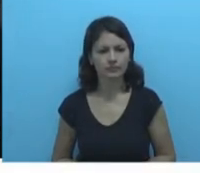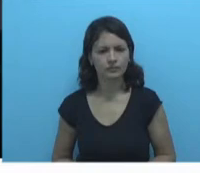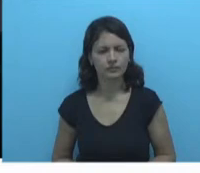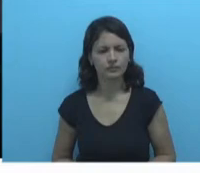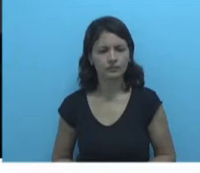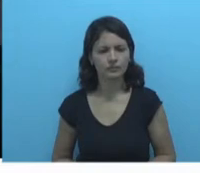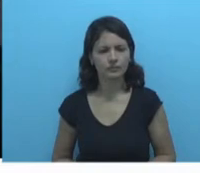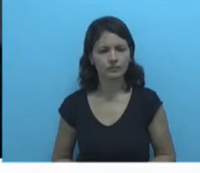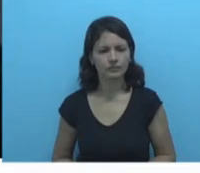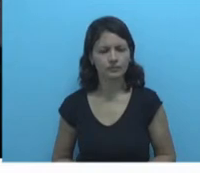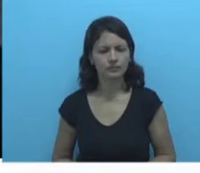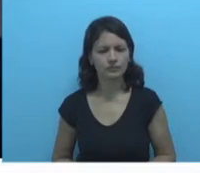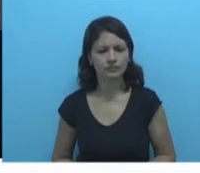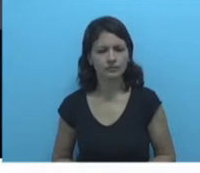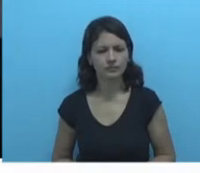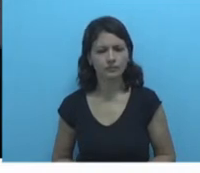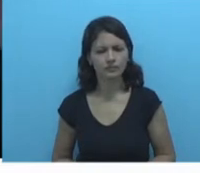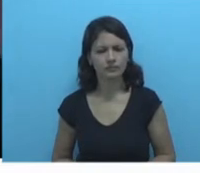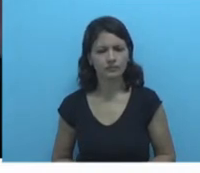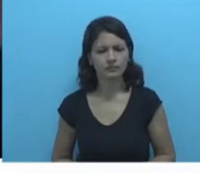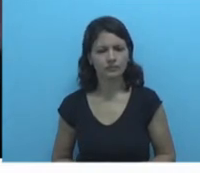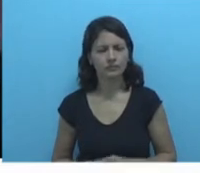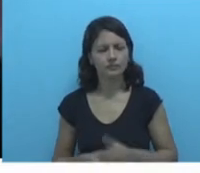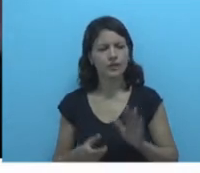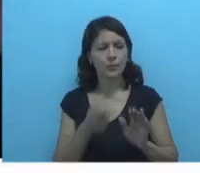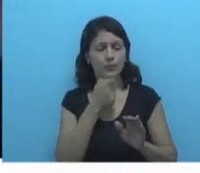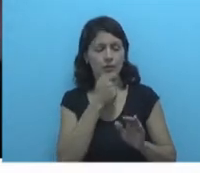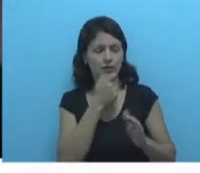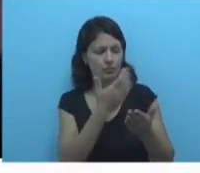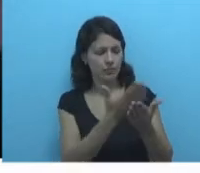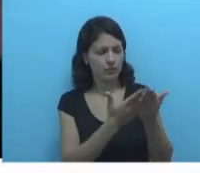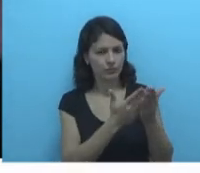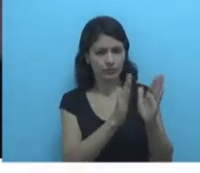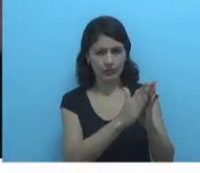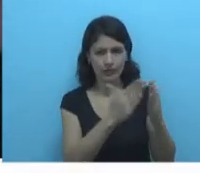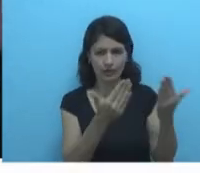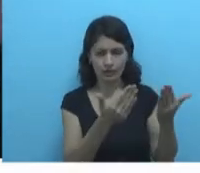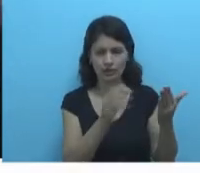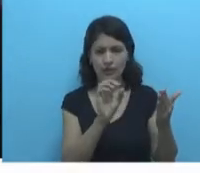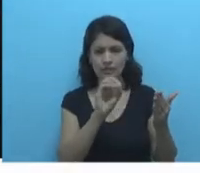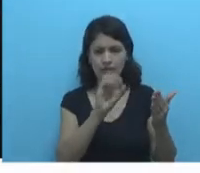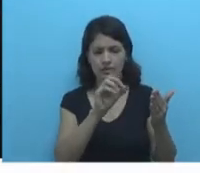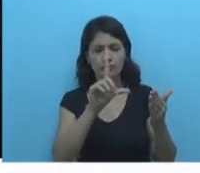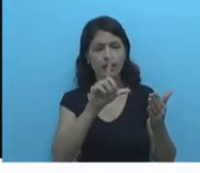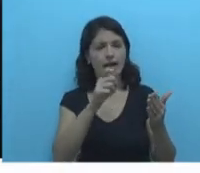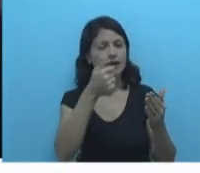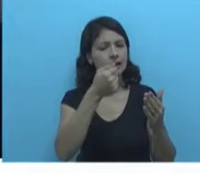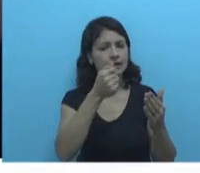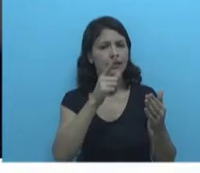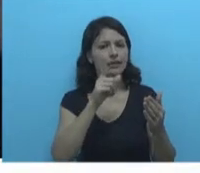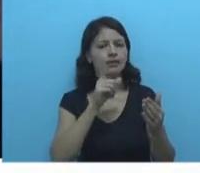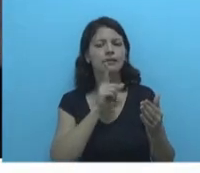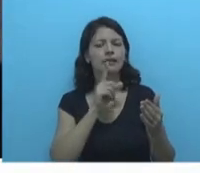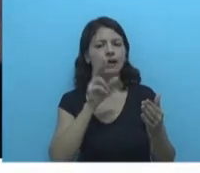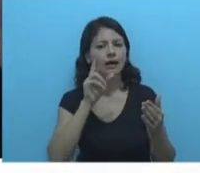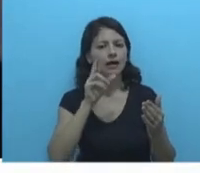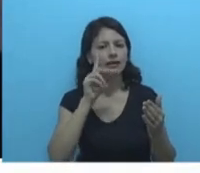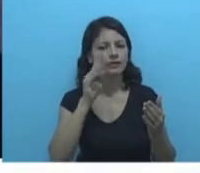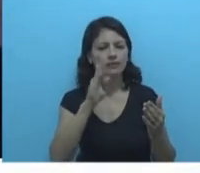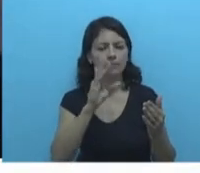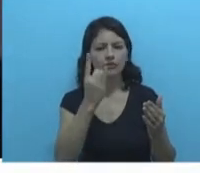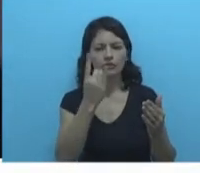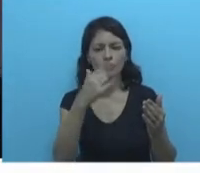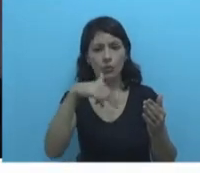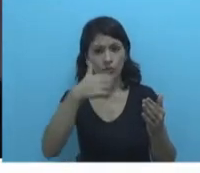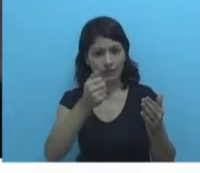diciendo. Por un lado, una publicación de la Tribuna del Sur, de la ciudad de Rufino,